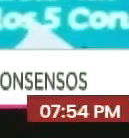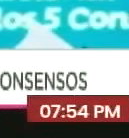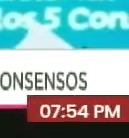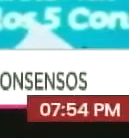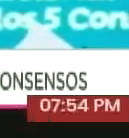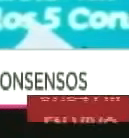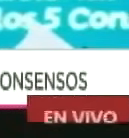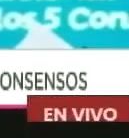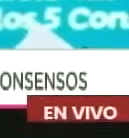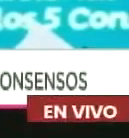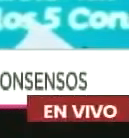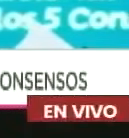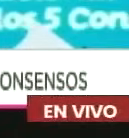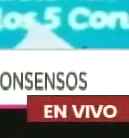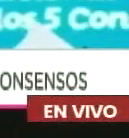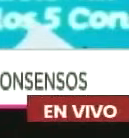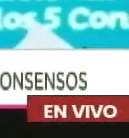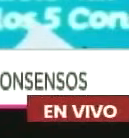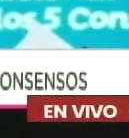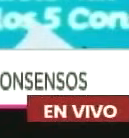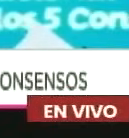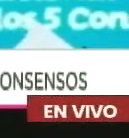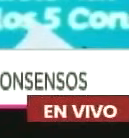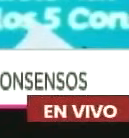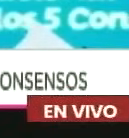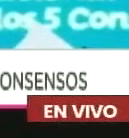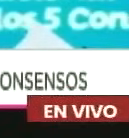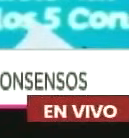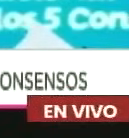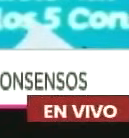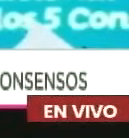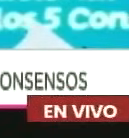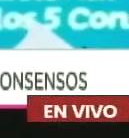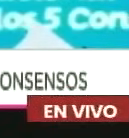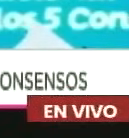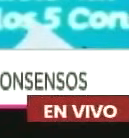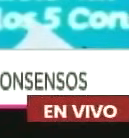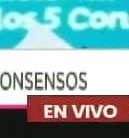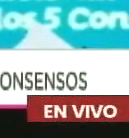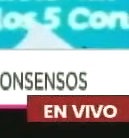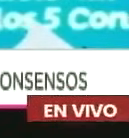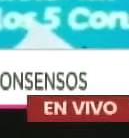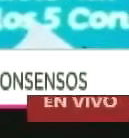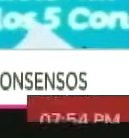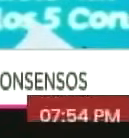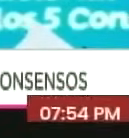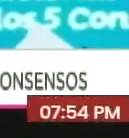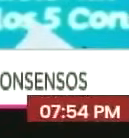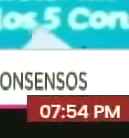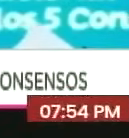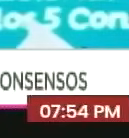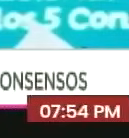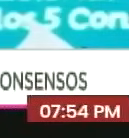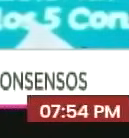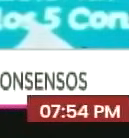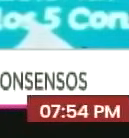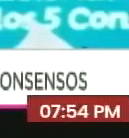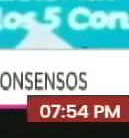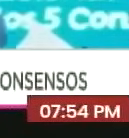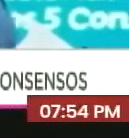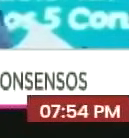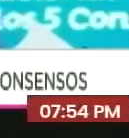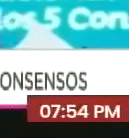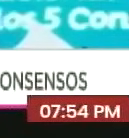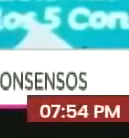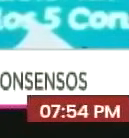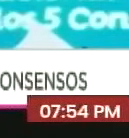3R.net. 3R tomando el método de nuestro comandante amado Hugo Chávez. 3R adaptadas